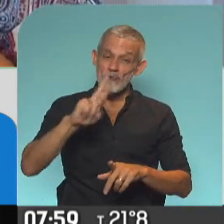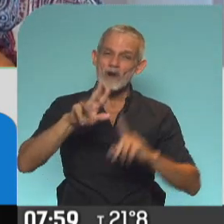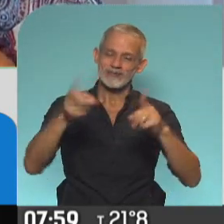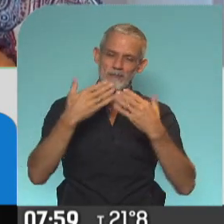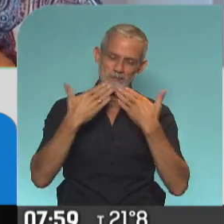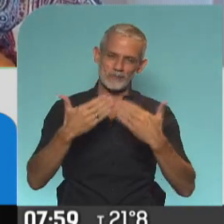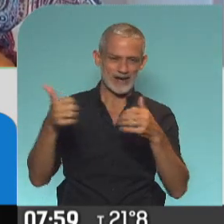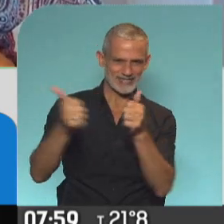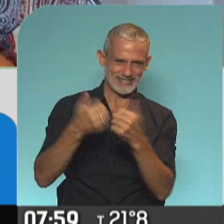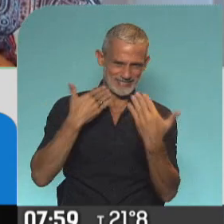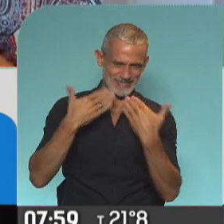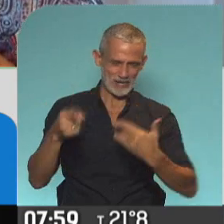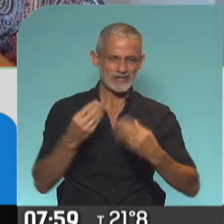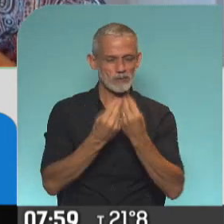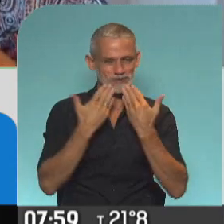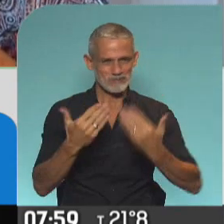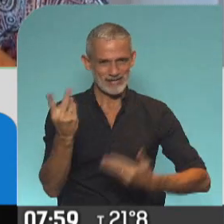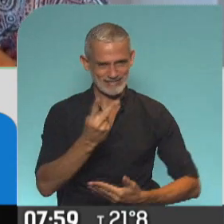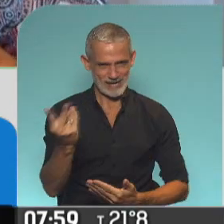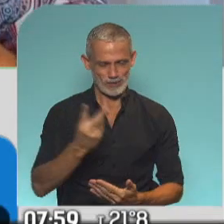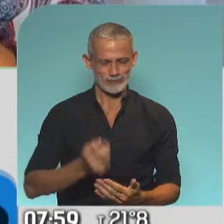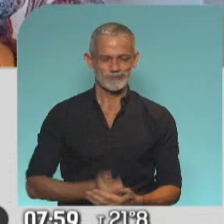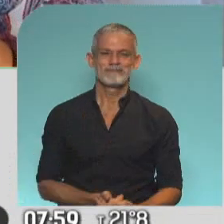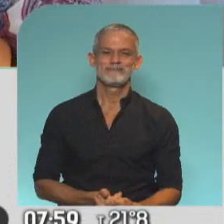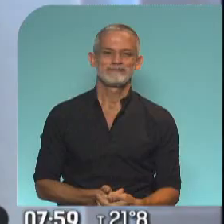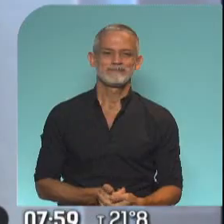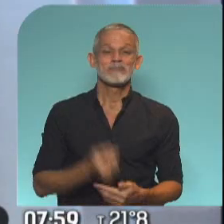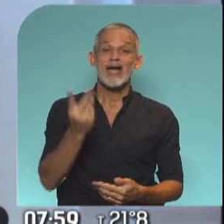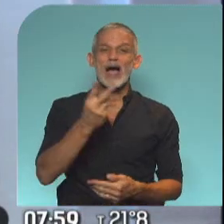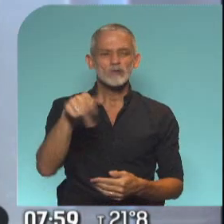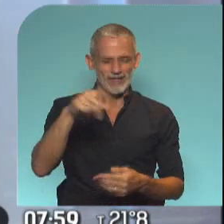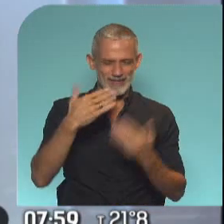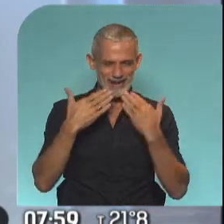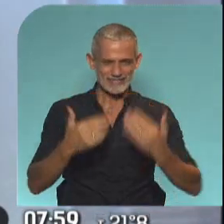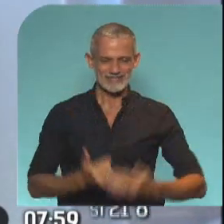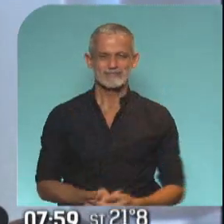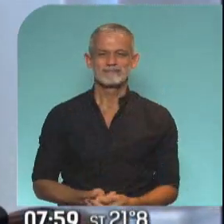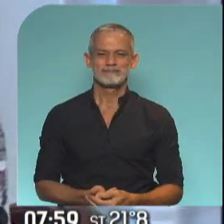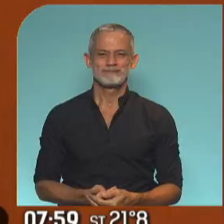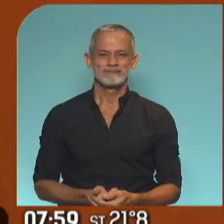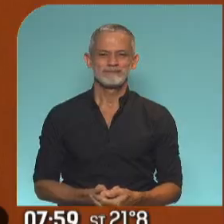acompañando allí en la entrevista. Muchísimas gracias. A ustedes, muchas gracias.